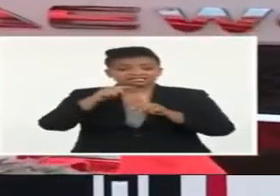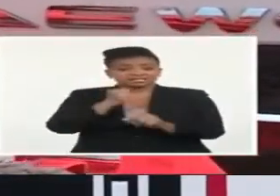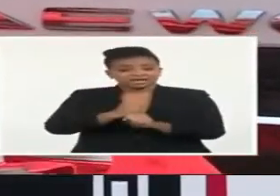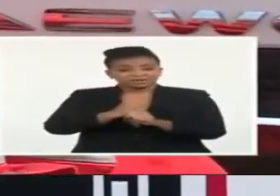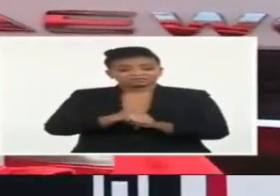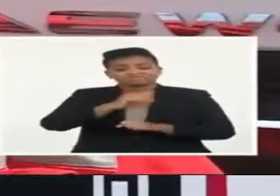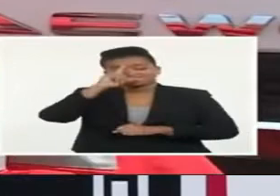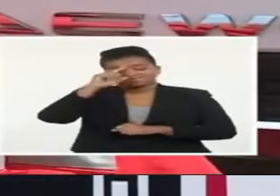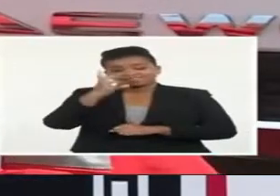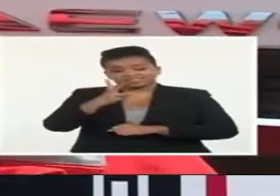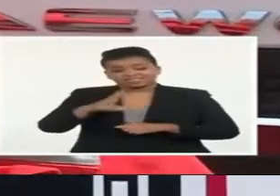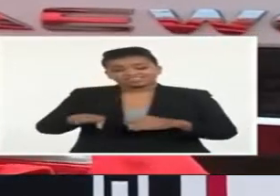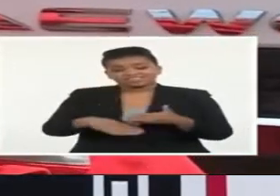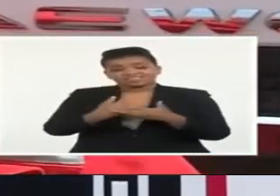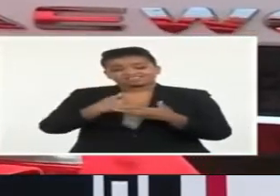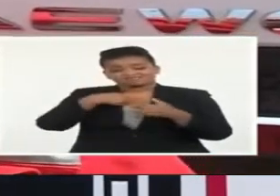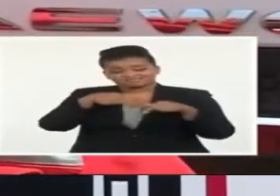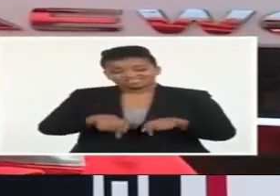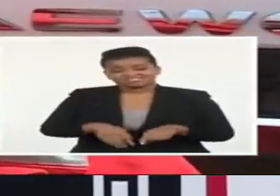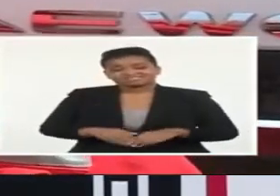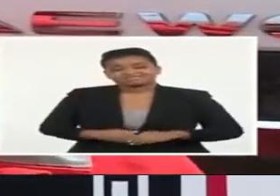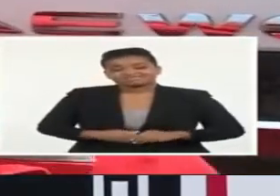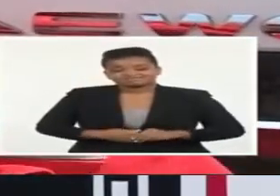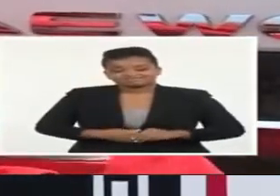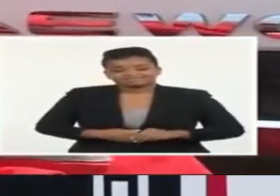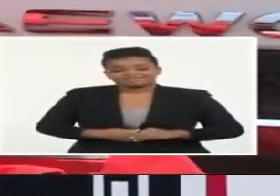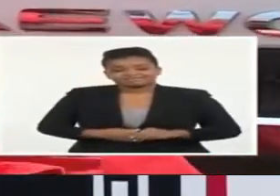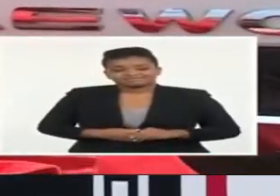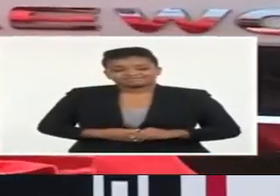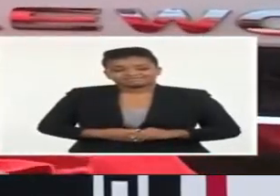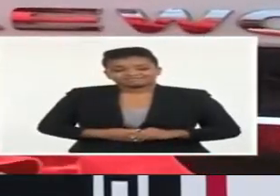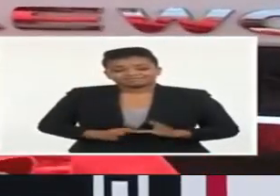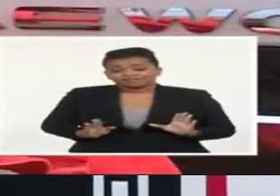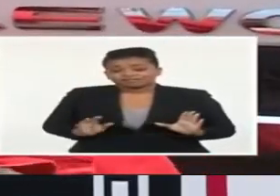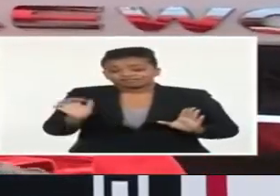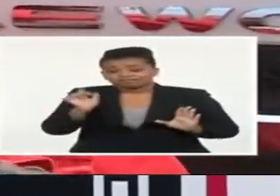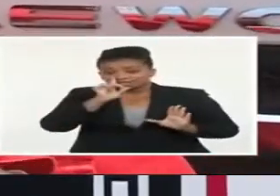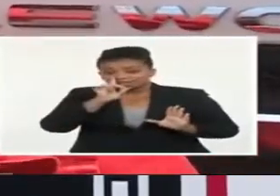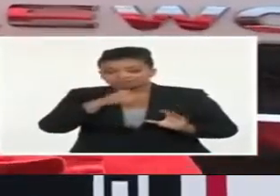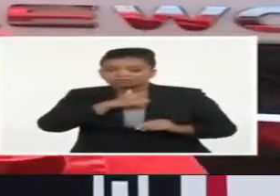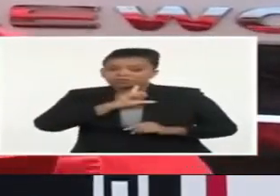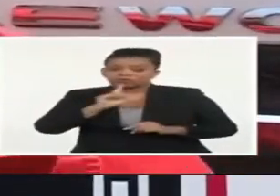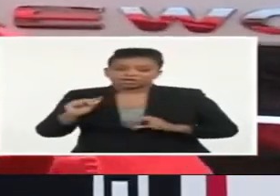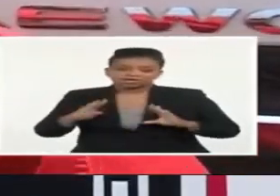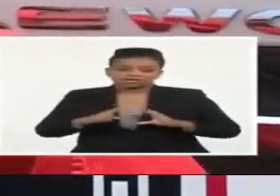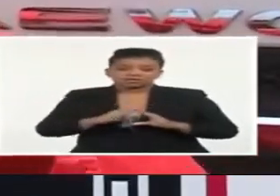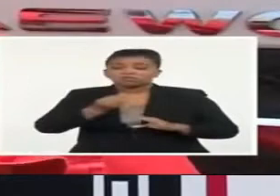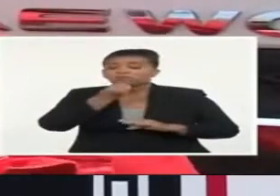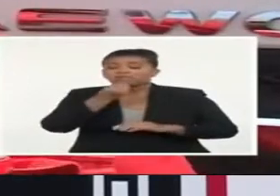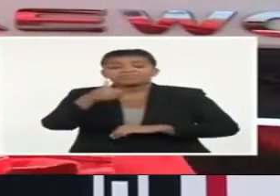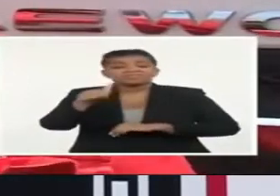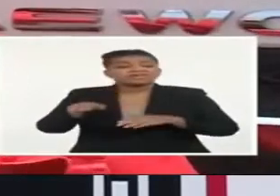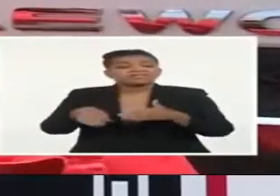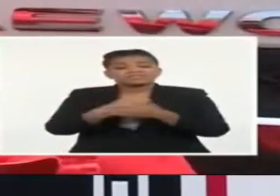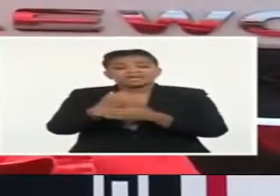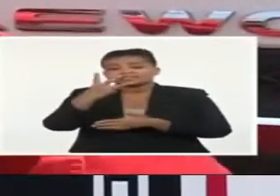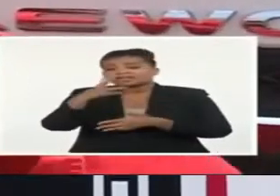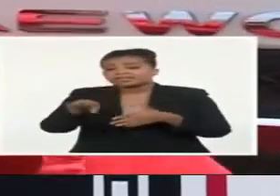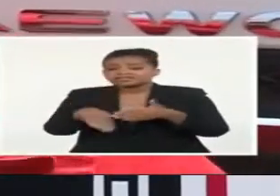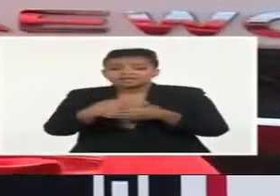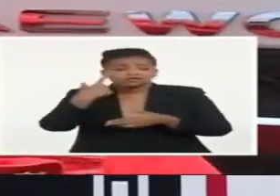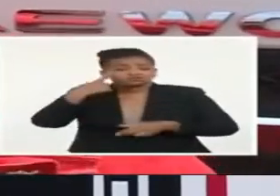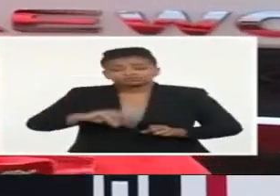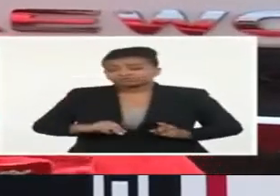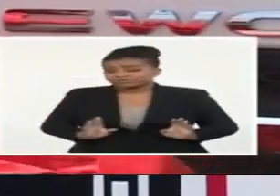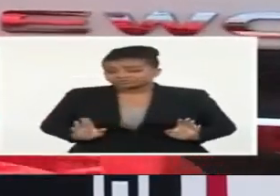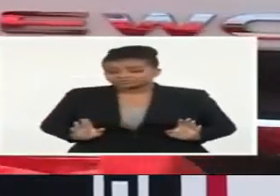Vamos a ver el último récord de cuándo fue la última inspección que se le hizo a ese sistema